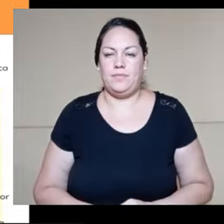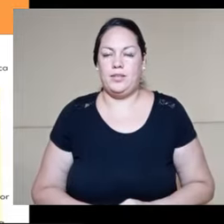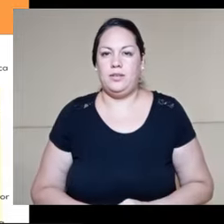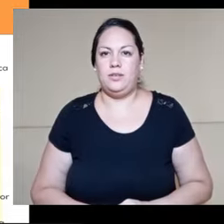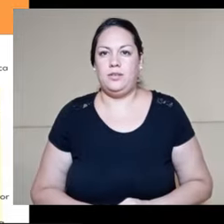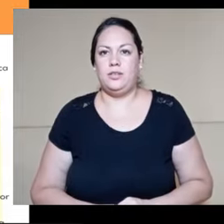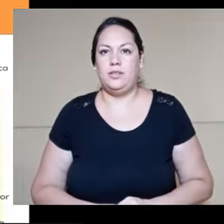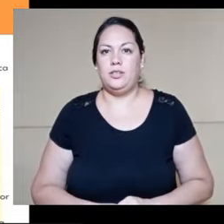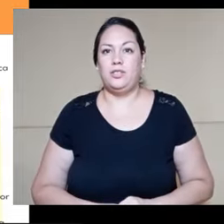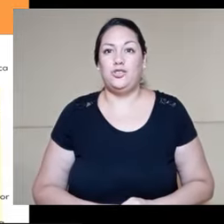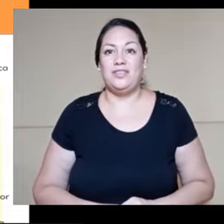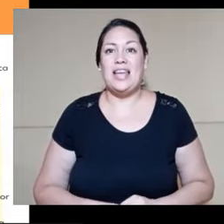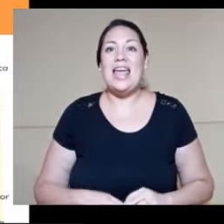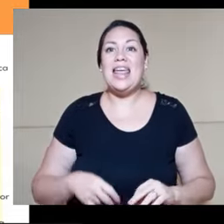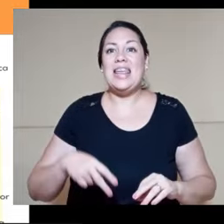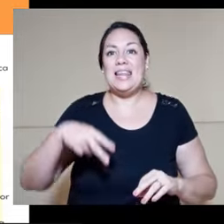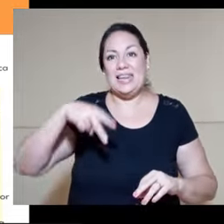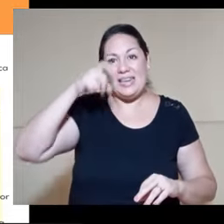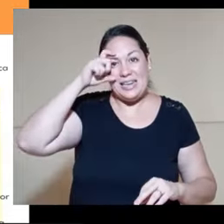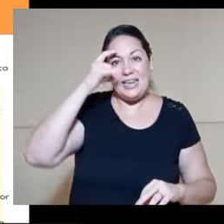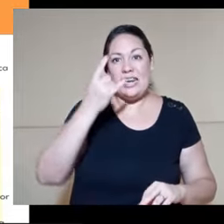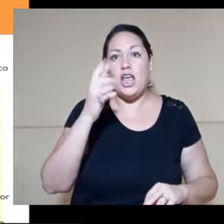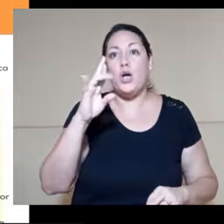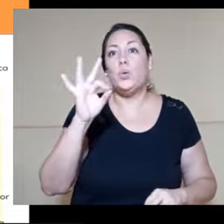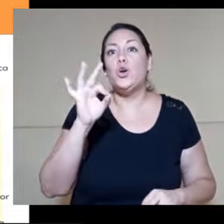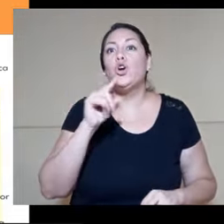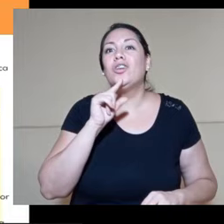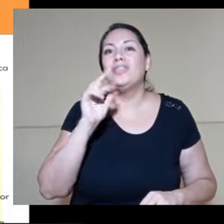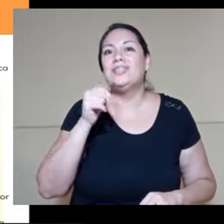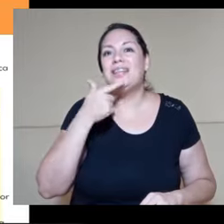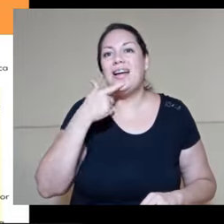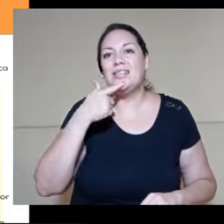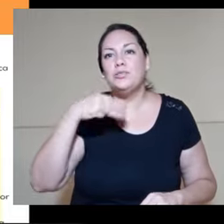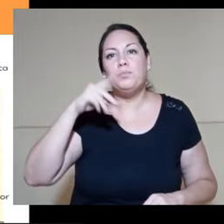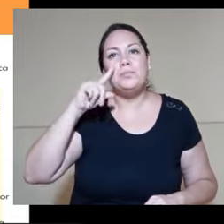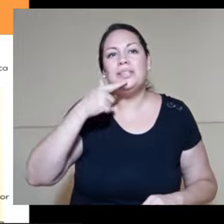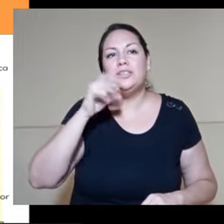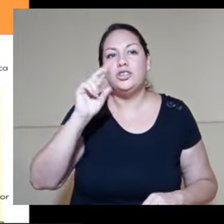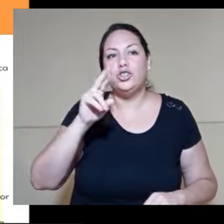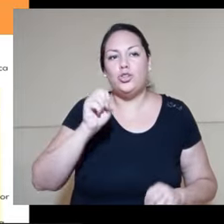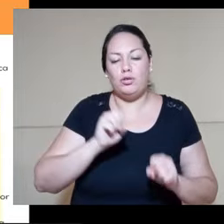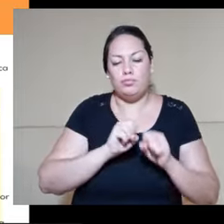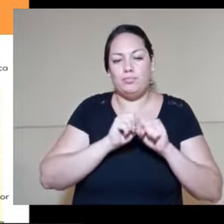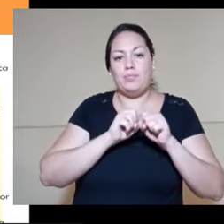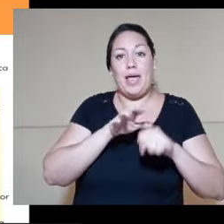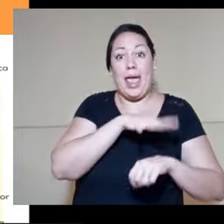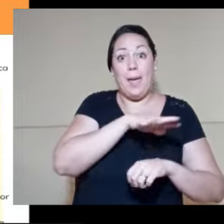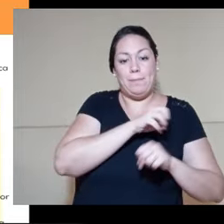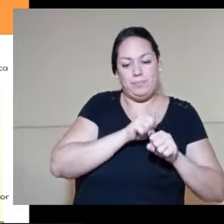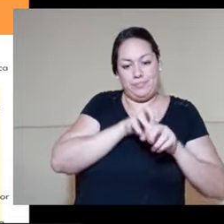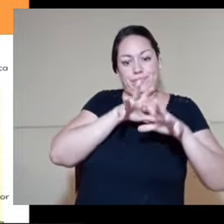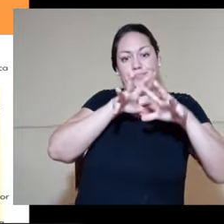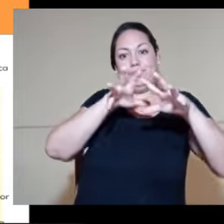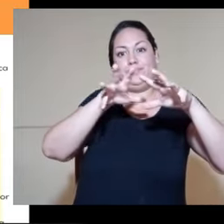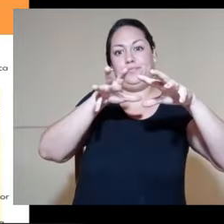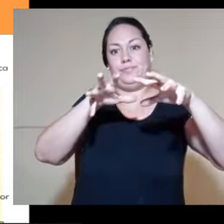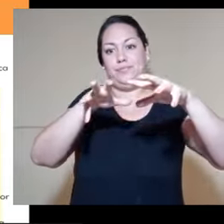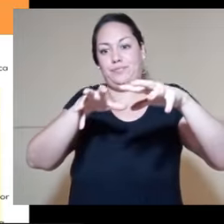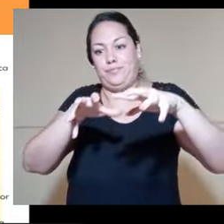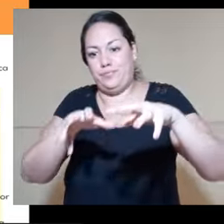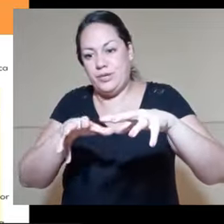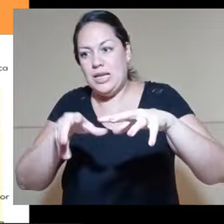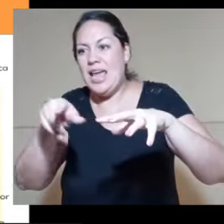Entonces, se liberan los neurotransmisores al espacio sináptico, se fijan al receptor los que se tienen que fijar, y los que